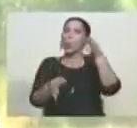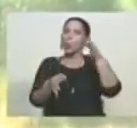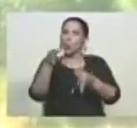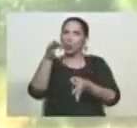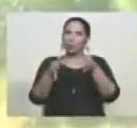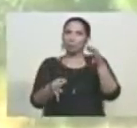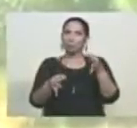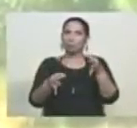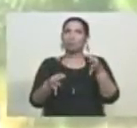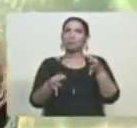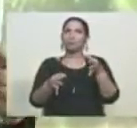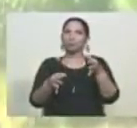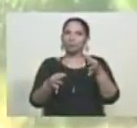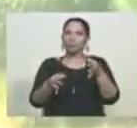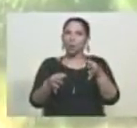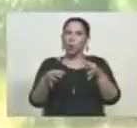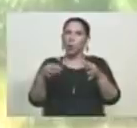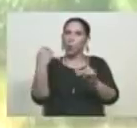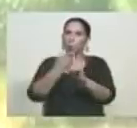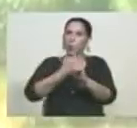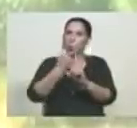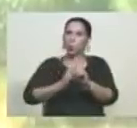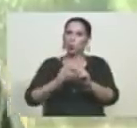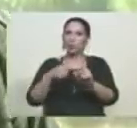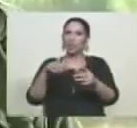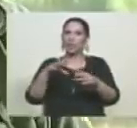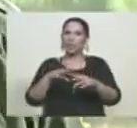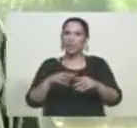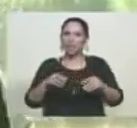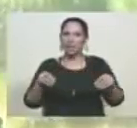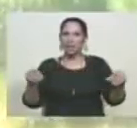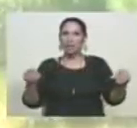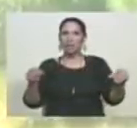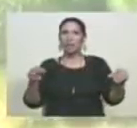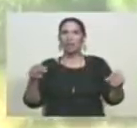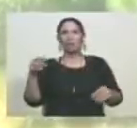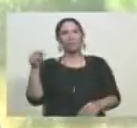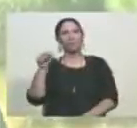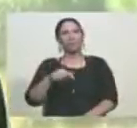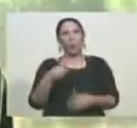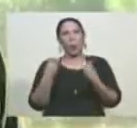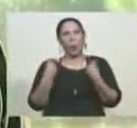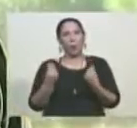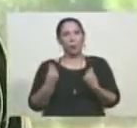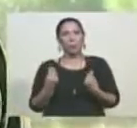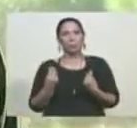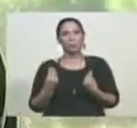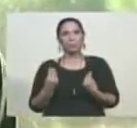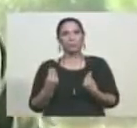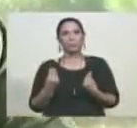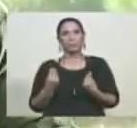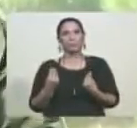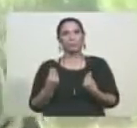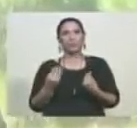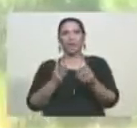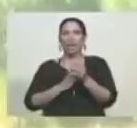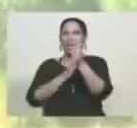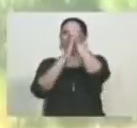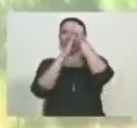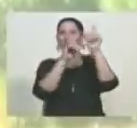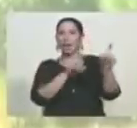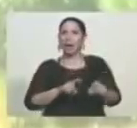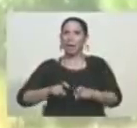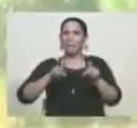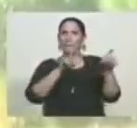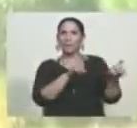judicialización y criminalización de la lucha por la tierra. ¿Cómo es posible que hoy mi comandante en jefe, líderes campesinos